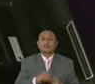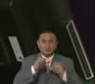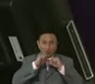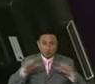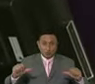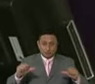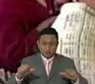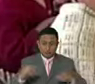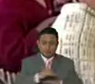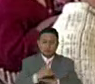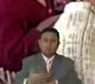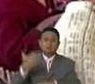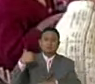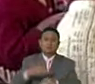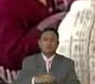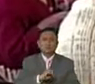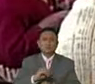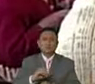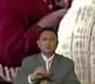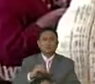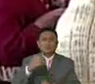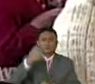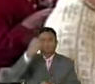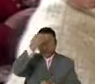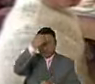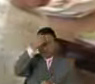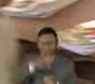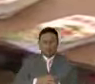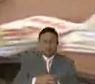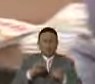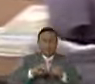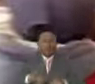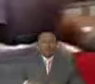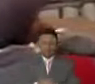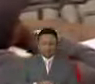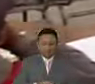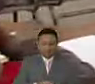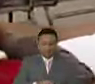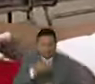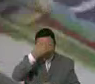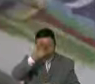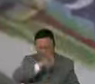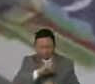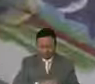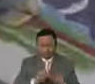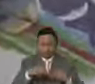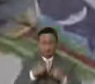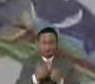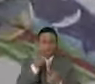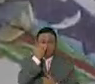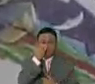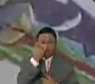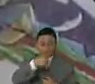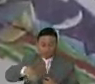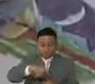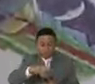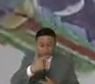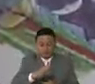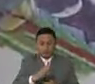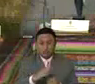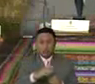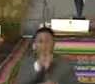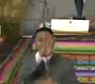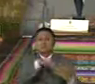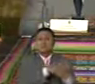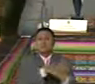la semana pasada de devolver la educación intercultural a los pueblos y nacionalidades indígenas para que estos definan la malla